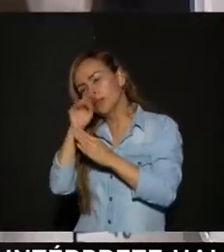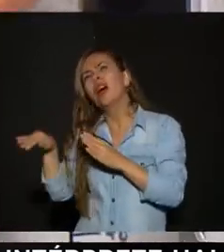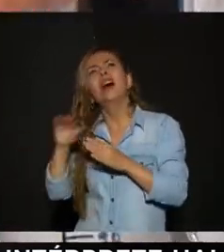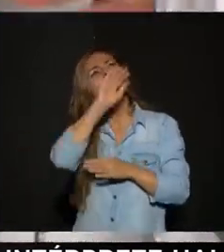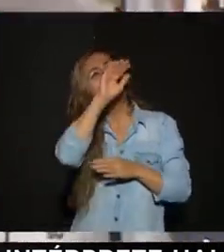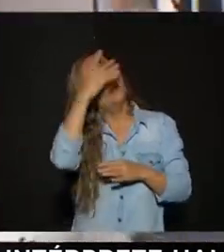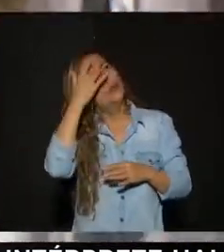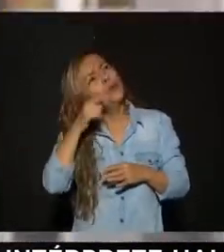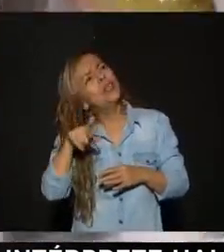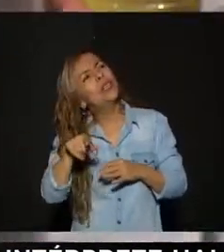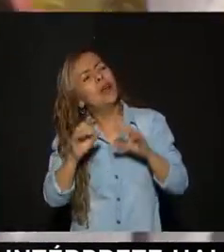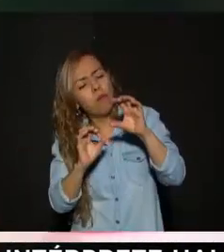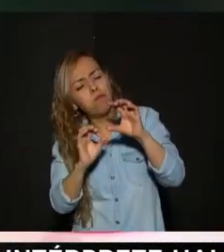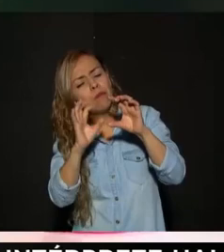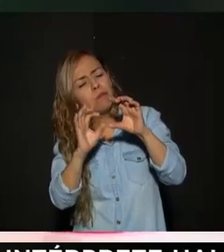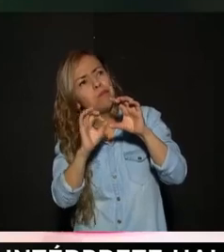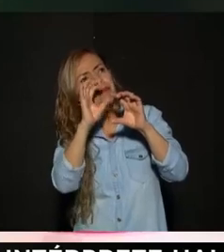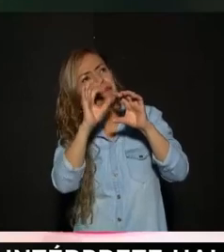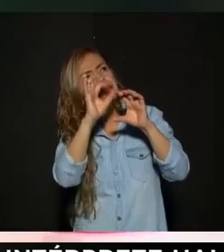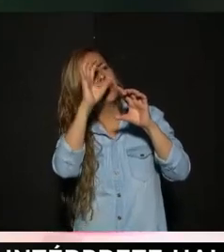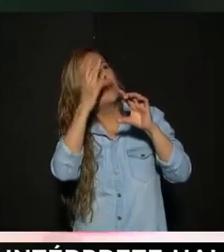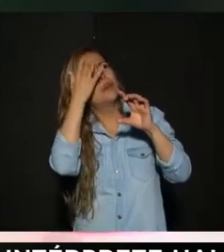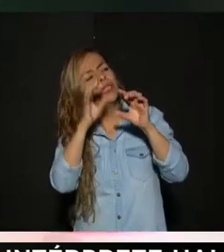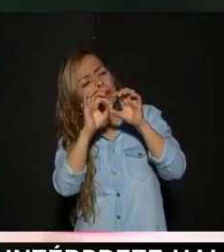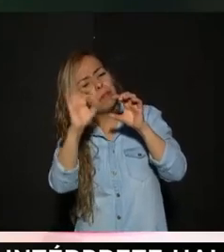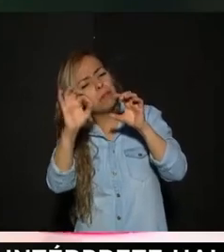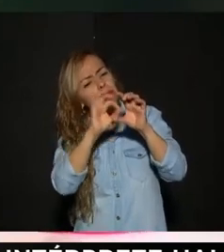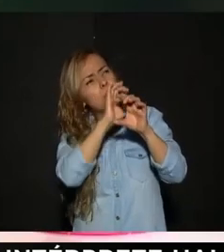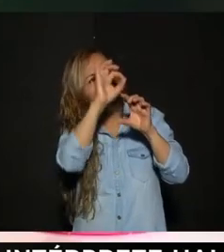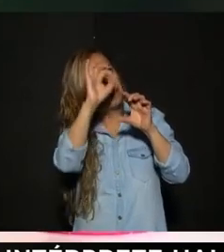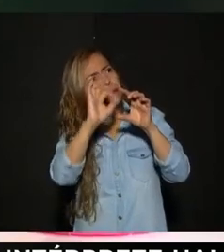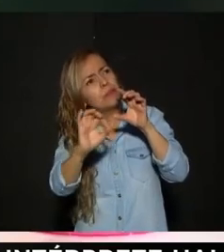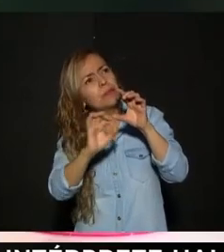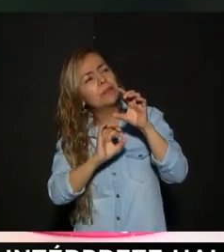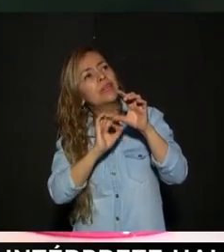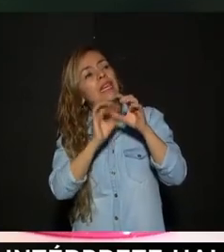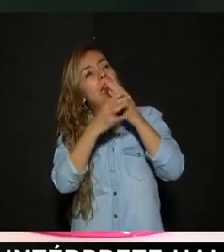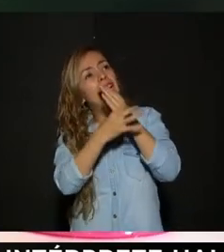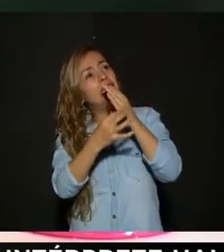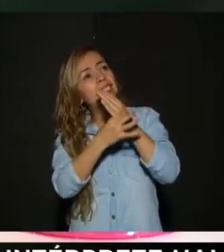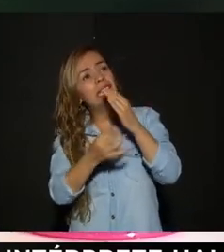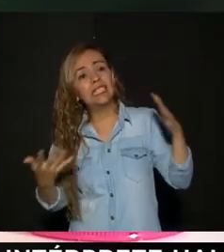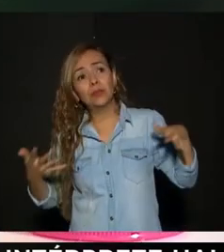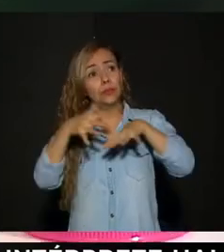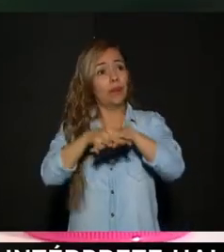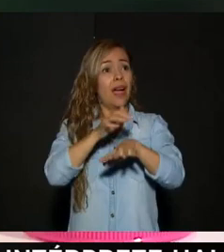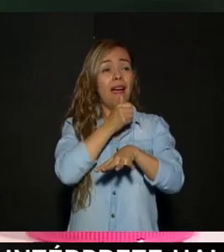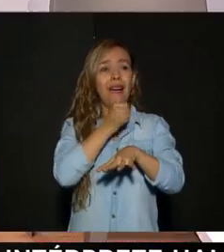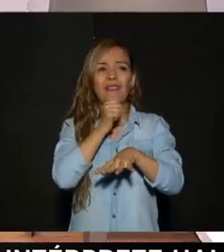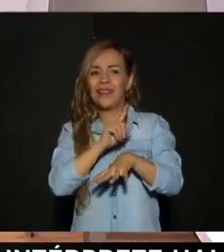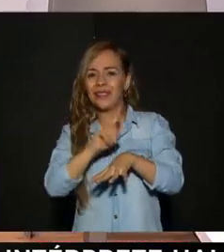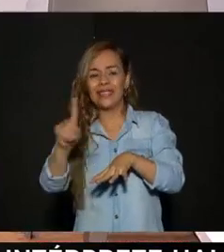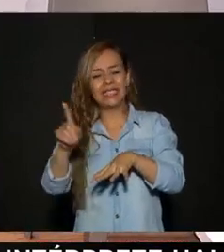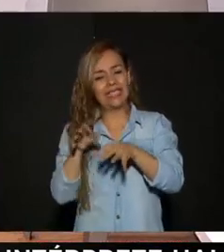eso porque salen esas bolas, porque se separan. Entonces, sí, irle explicando en casa, es que el aceite no se revuelve con el agua. O sea,